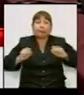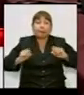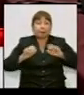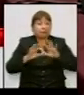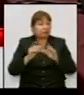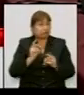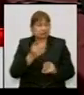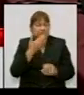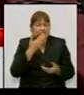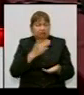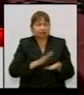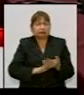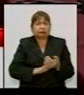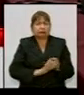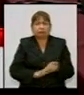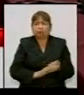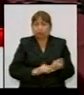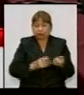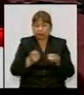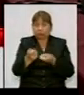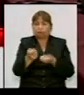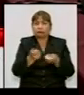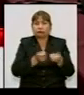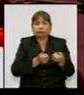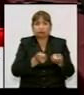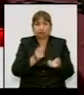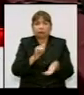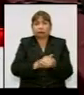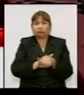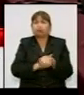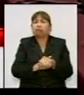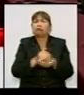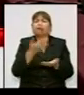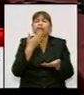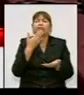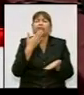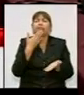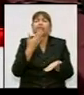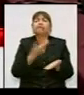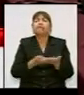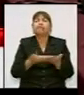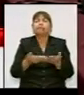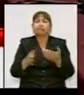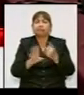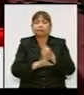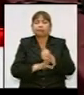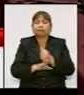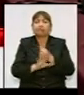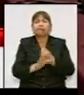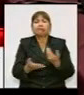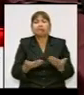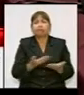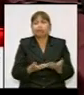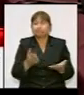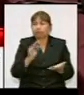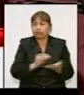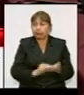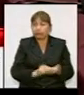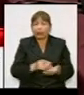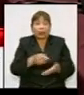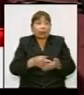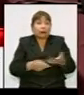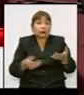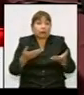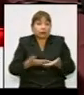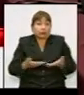mal que ellos mantengan el liderazgo, pero ¿quiénes están subordinados a ellos funcionalmente o qué